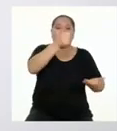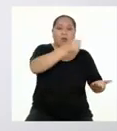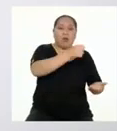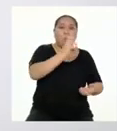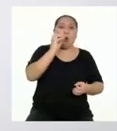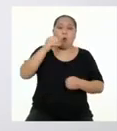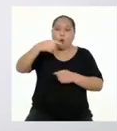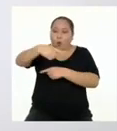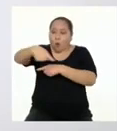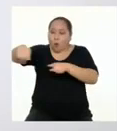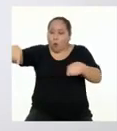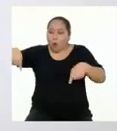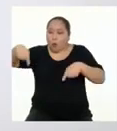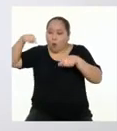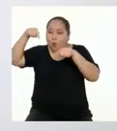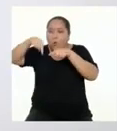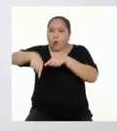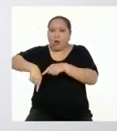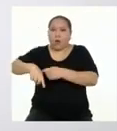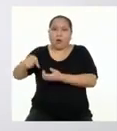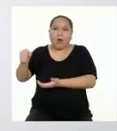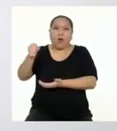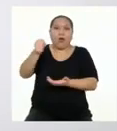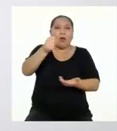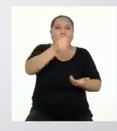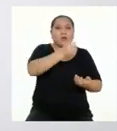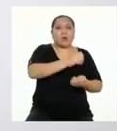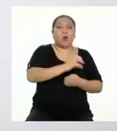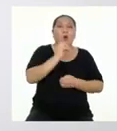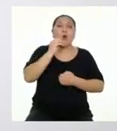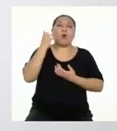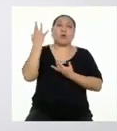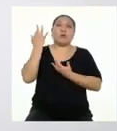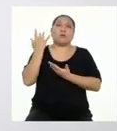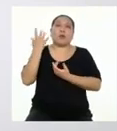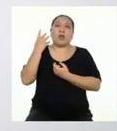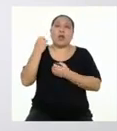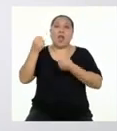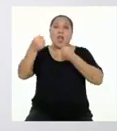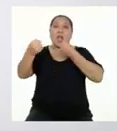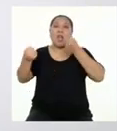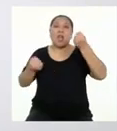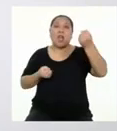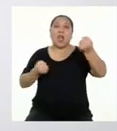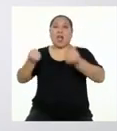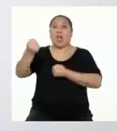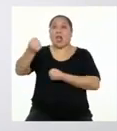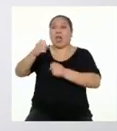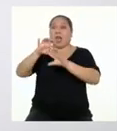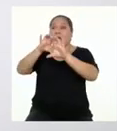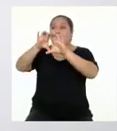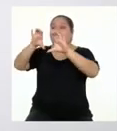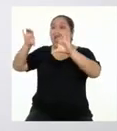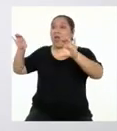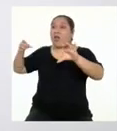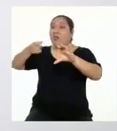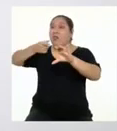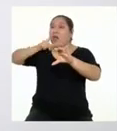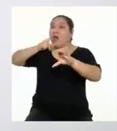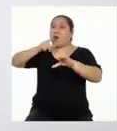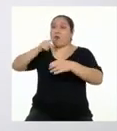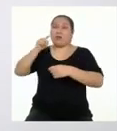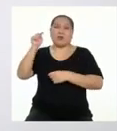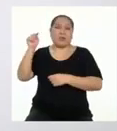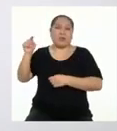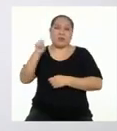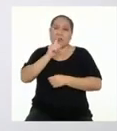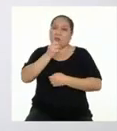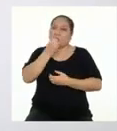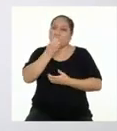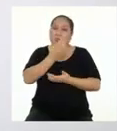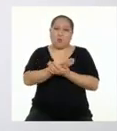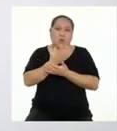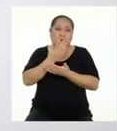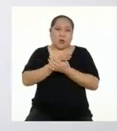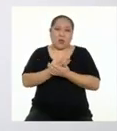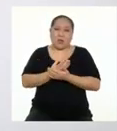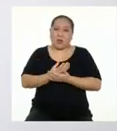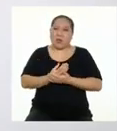o esperar que llegue el camión cisterna para comprarla. Y esa agua no es adecuada para el consumo